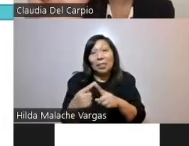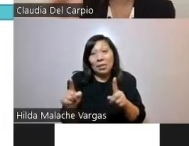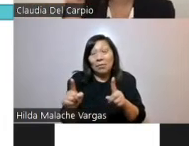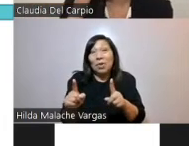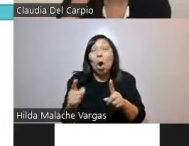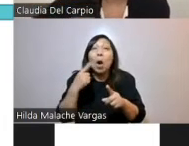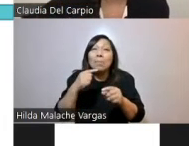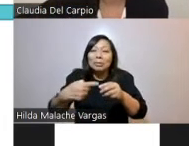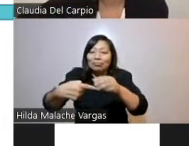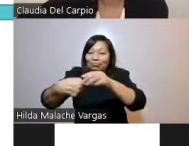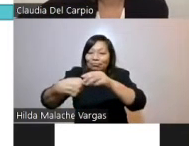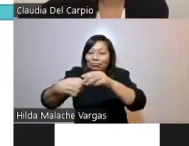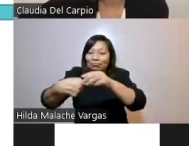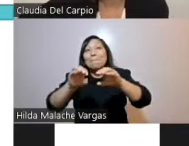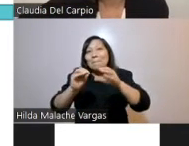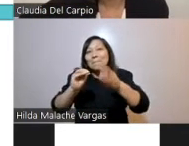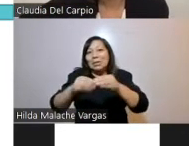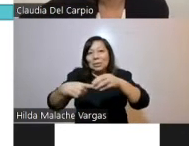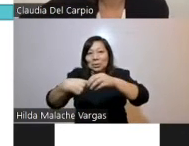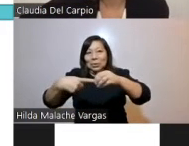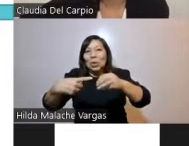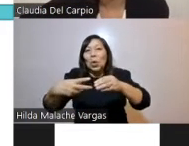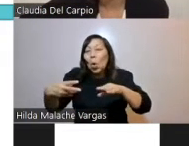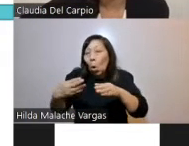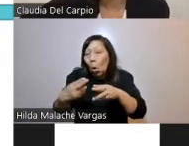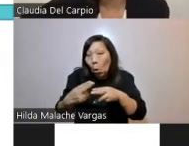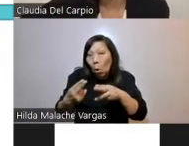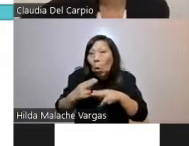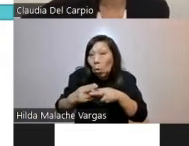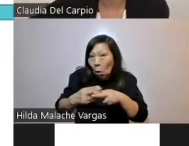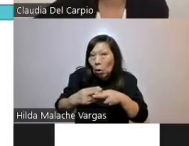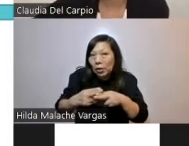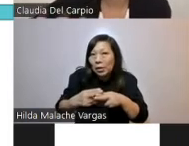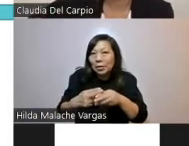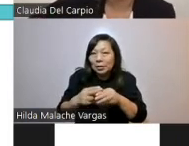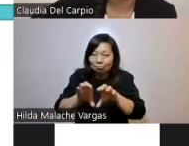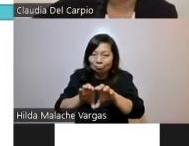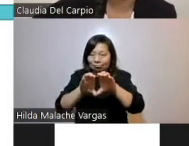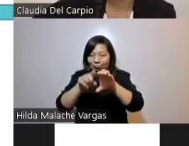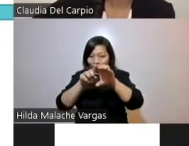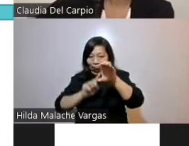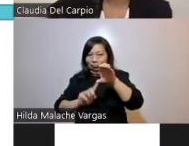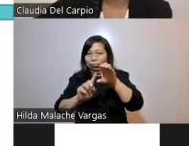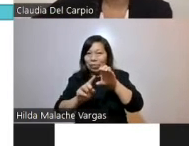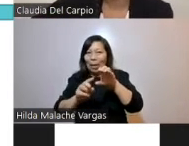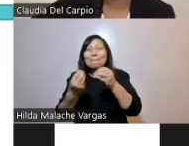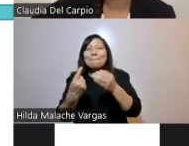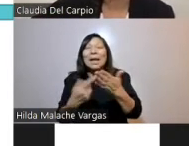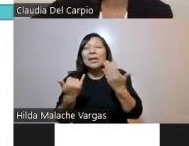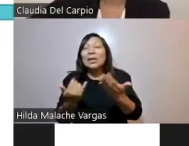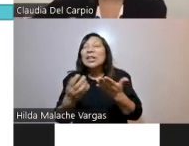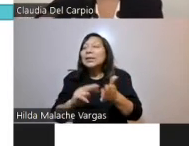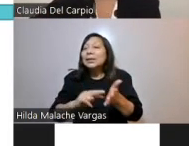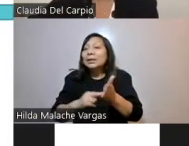del pene. Entonces, esta uretra corta y esta cercanía con el ano facilita el ingreso, y esto es lo que